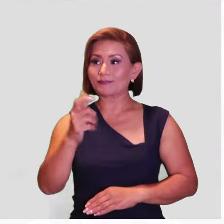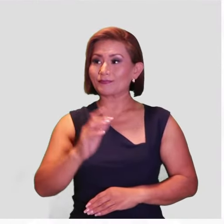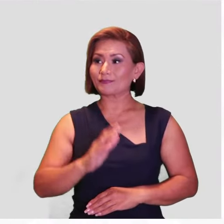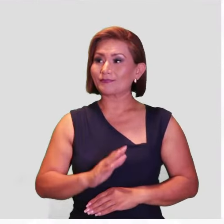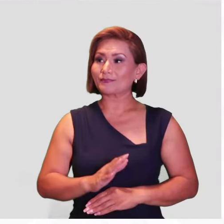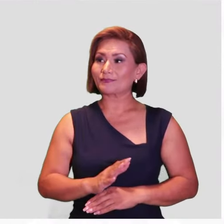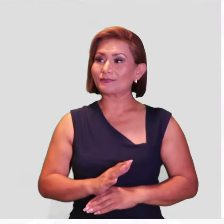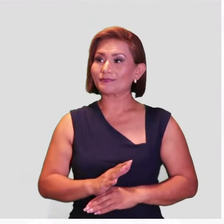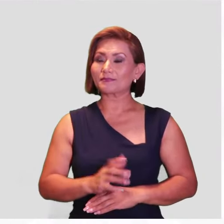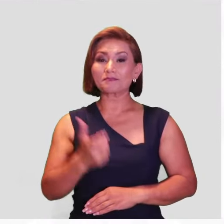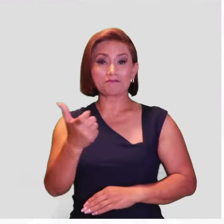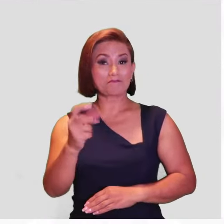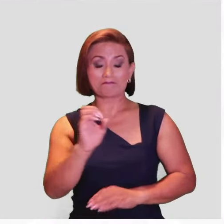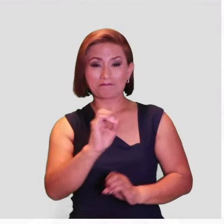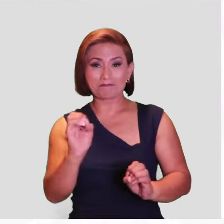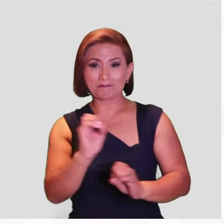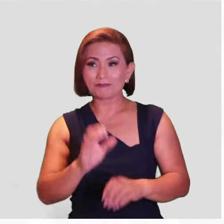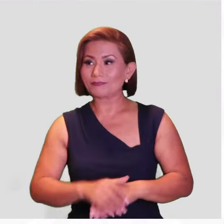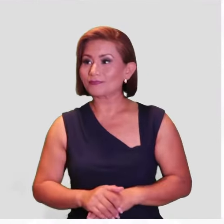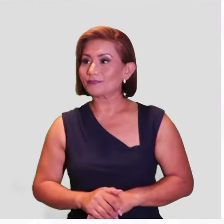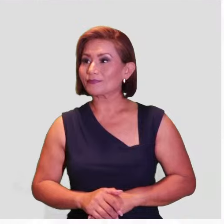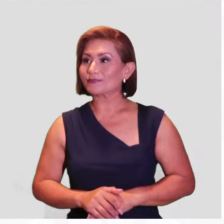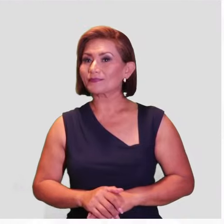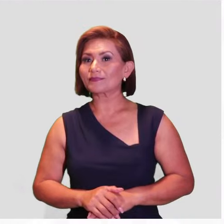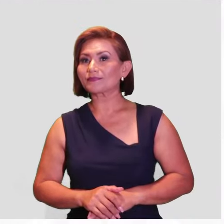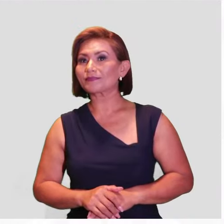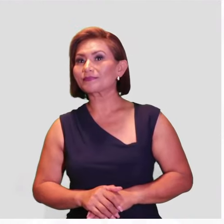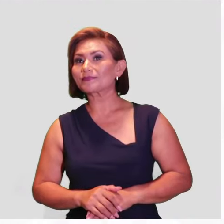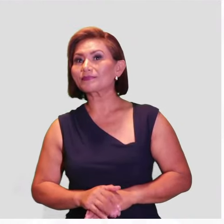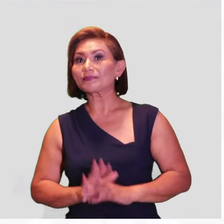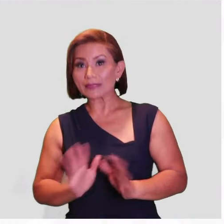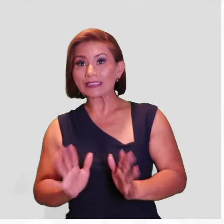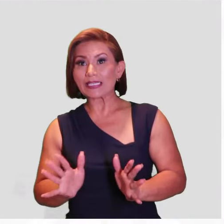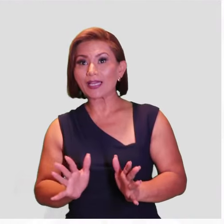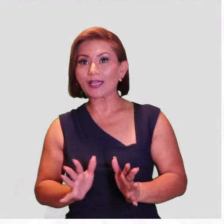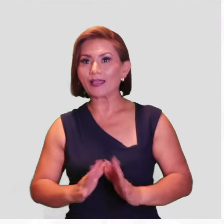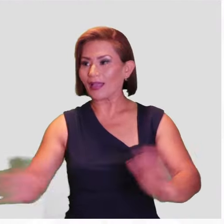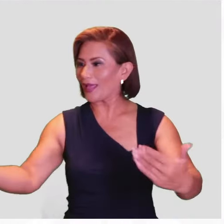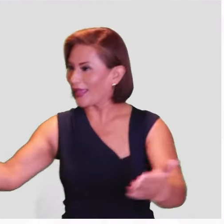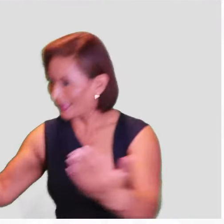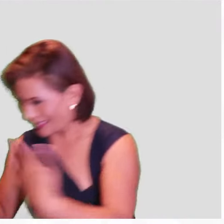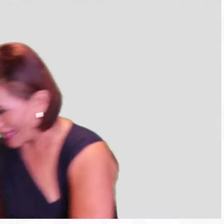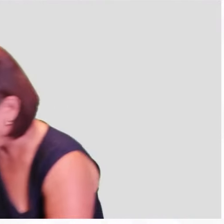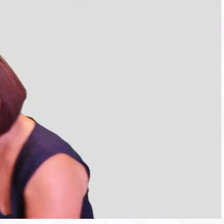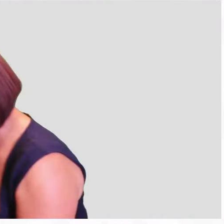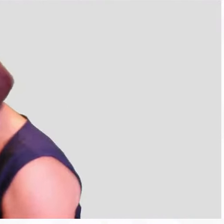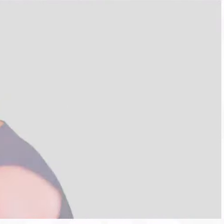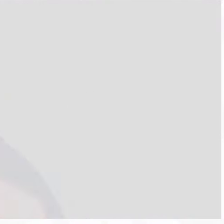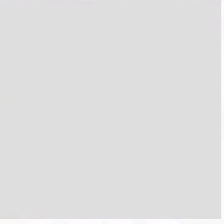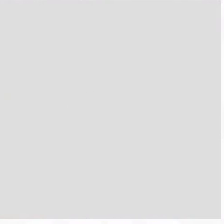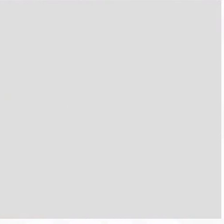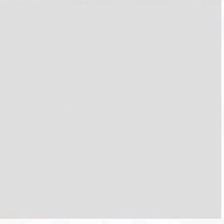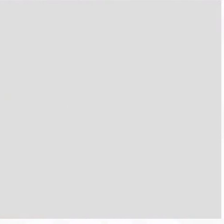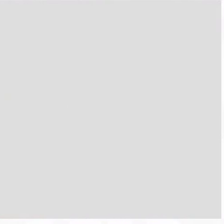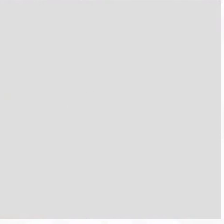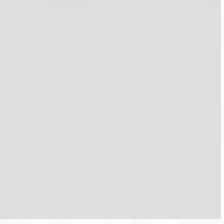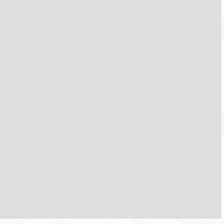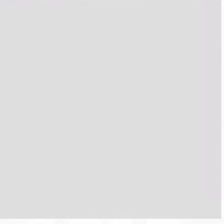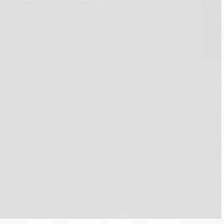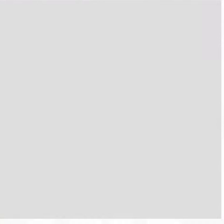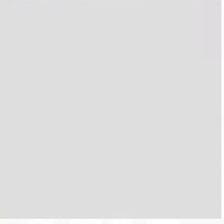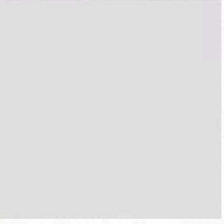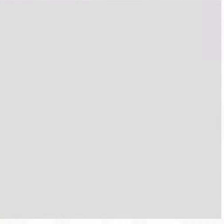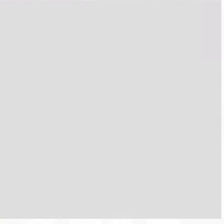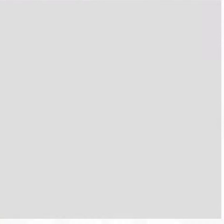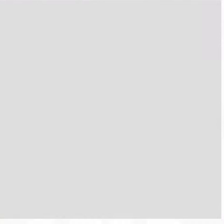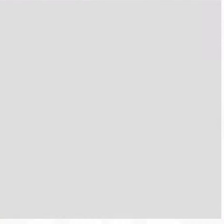está disponible para iOS y Android. Además de ello, quiero platicarles que el Instituto Electoral del Estado de Querétaro está